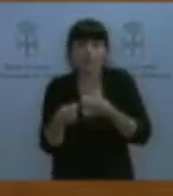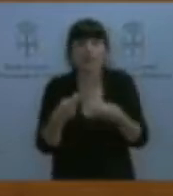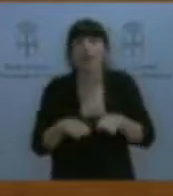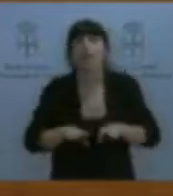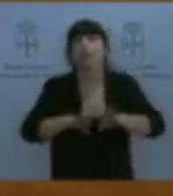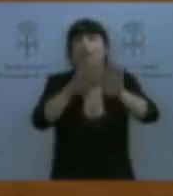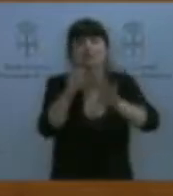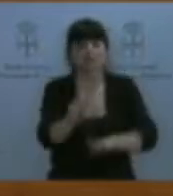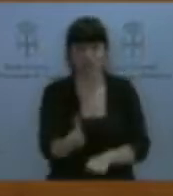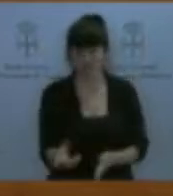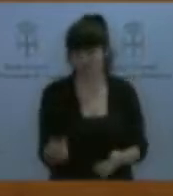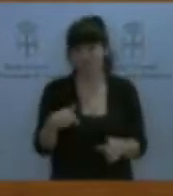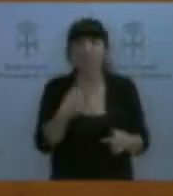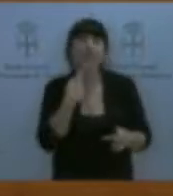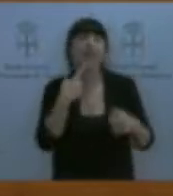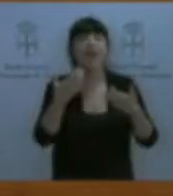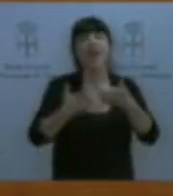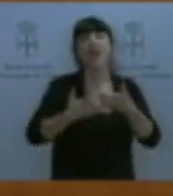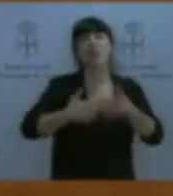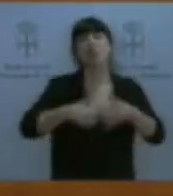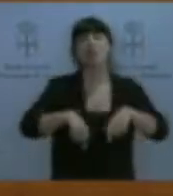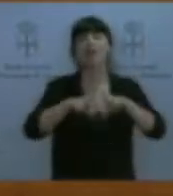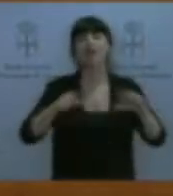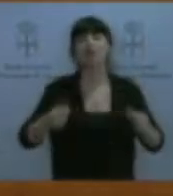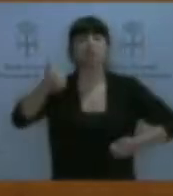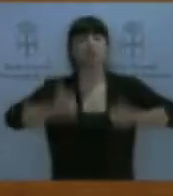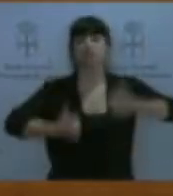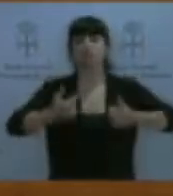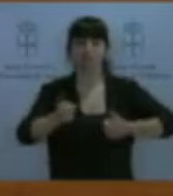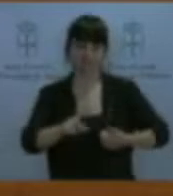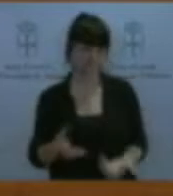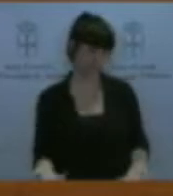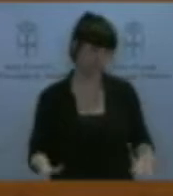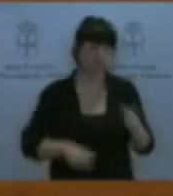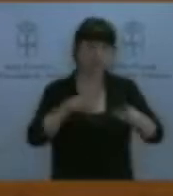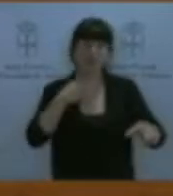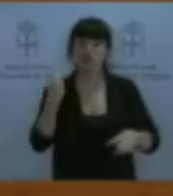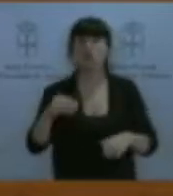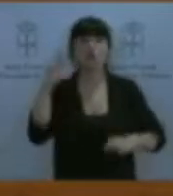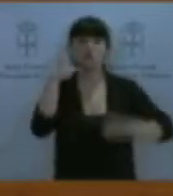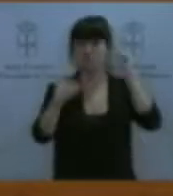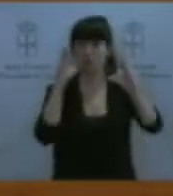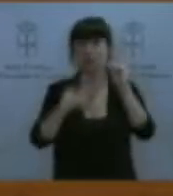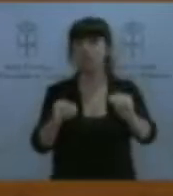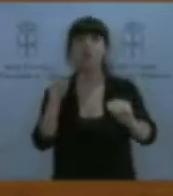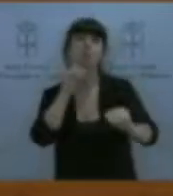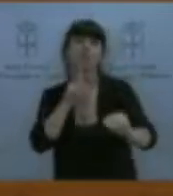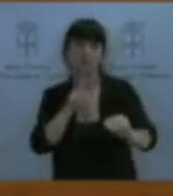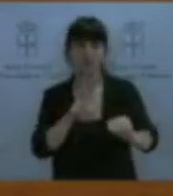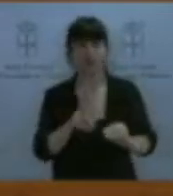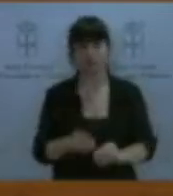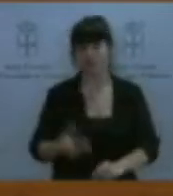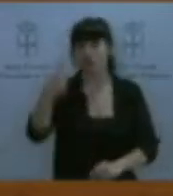competitiva, que la emigración de jóvenes era una leyenda urbana. No es cierto, no ha sido una muerte natural. El